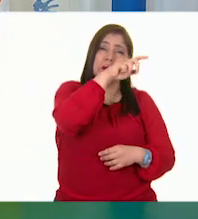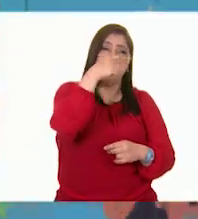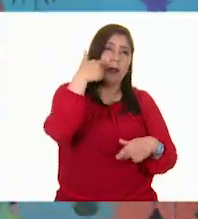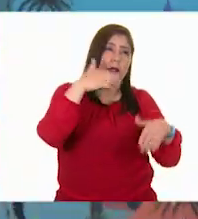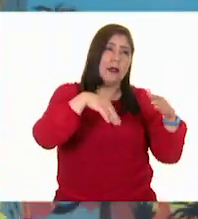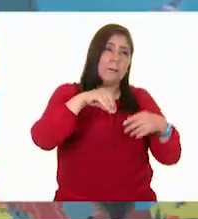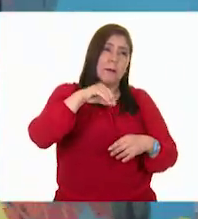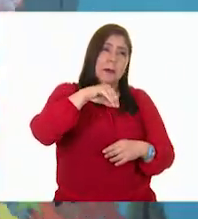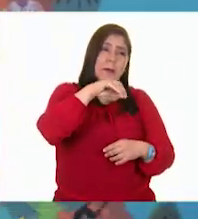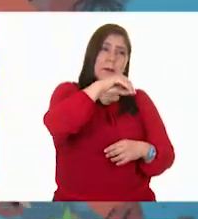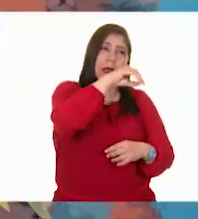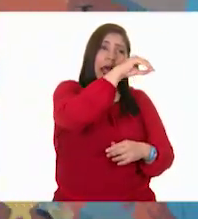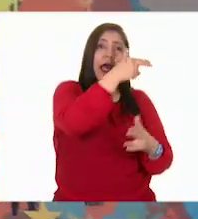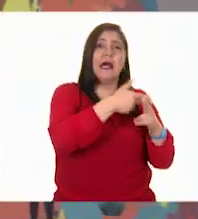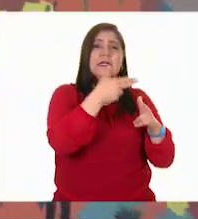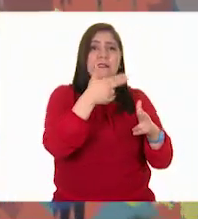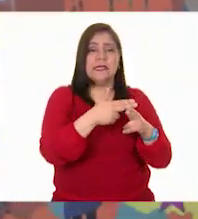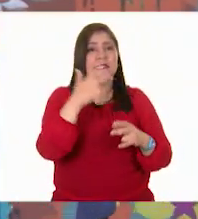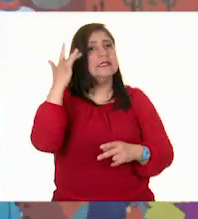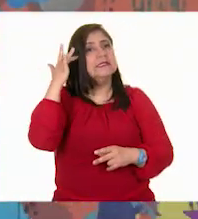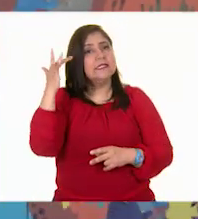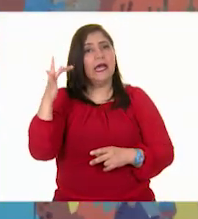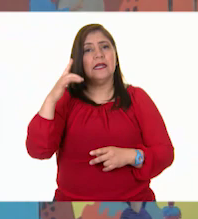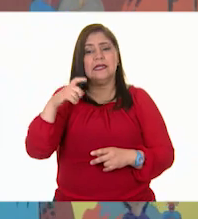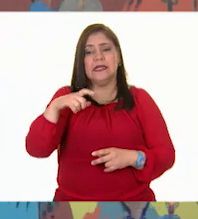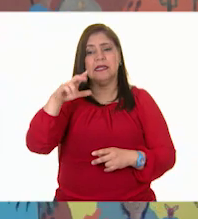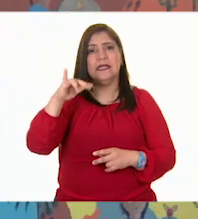trayectoria hasta San Quintín.